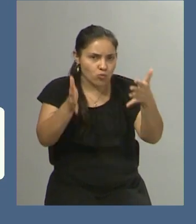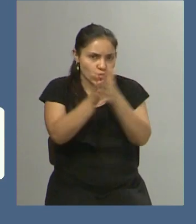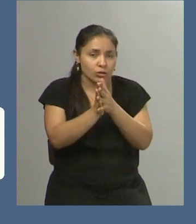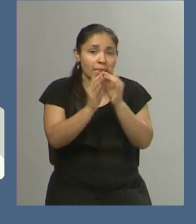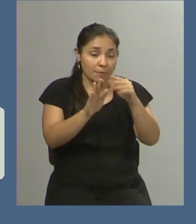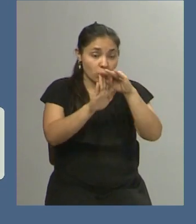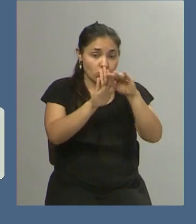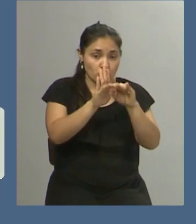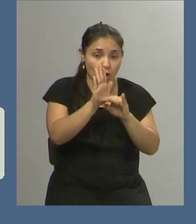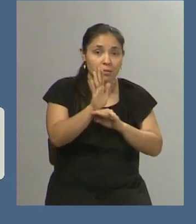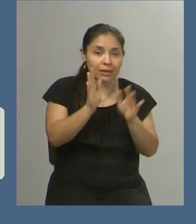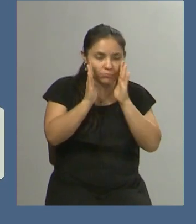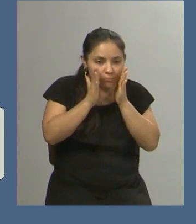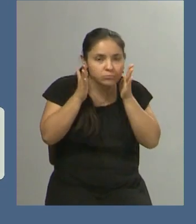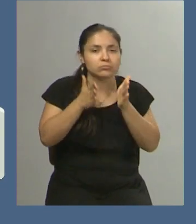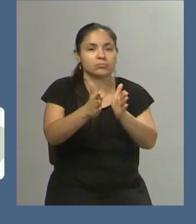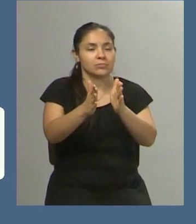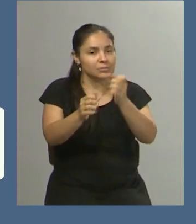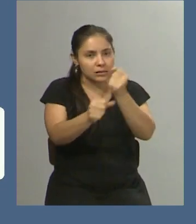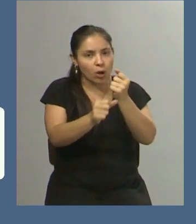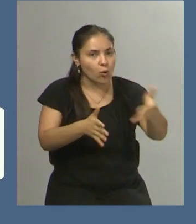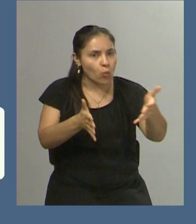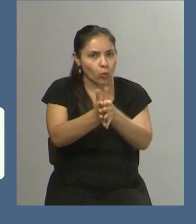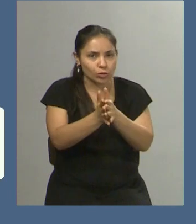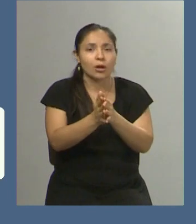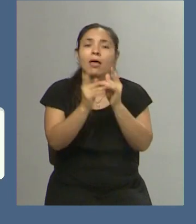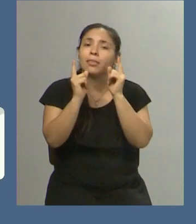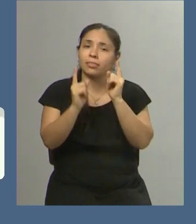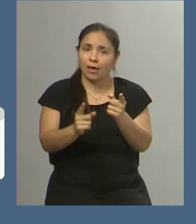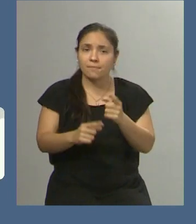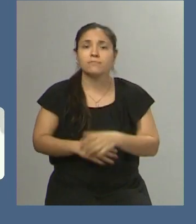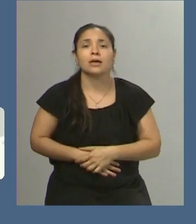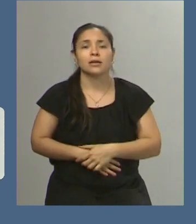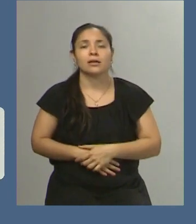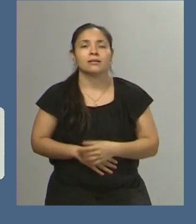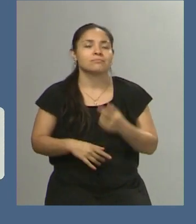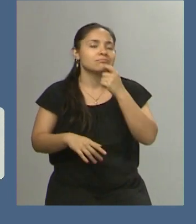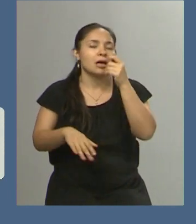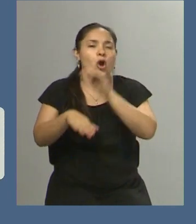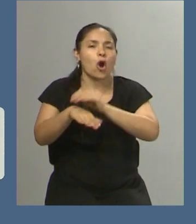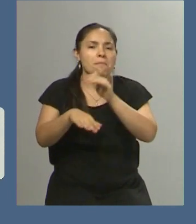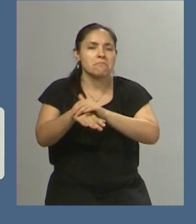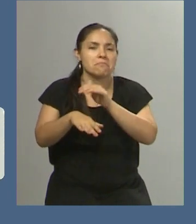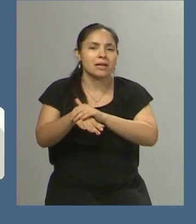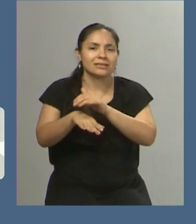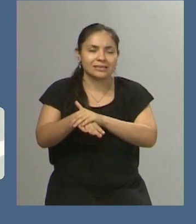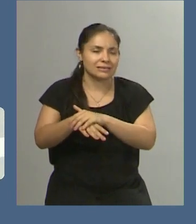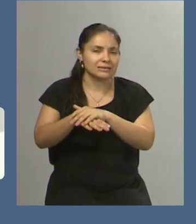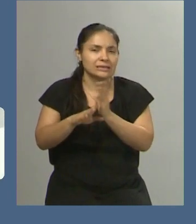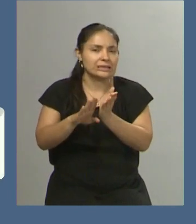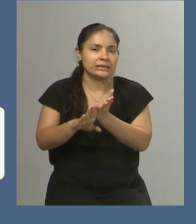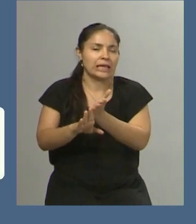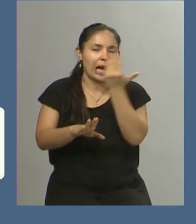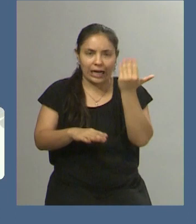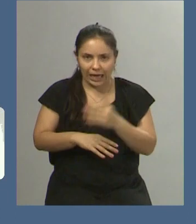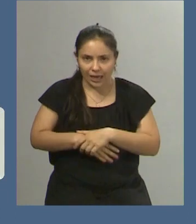nos llevan a trabajar juntos, pero por otro lado no hemos sacado todas las consecuencias de lo que significa el